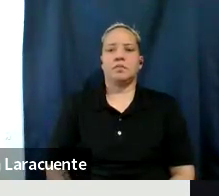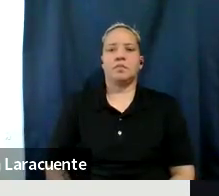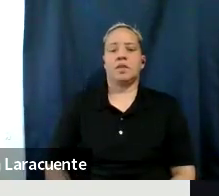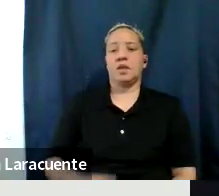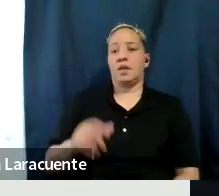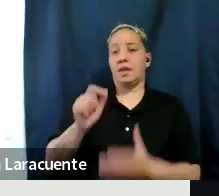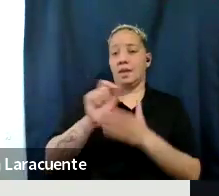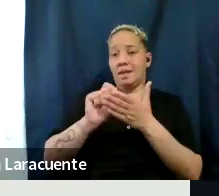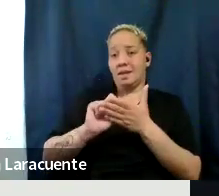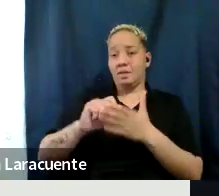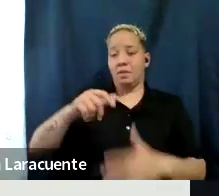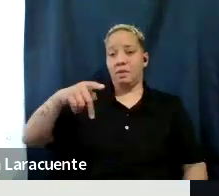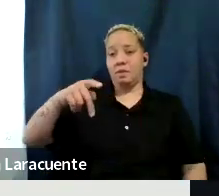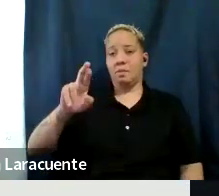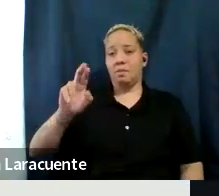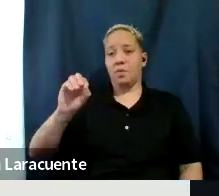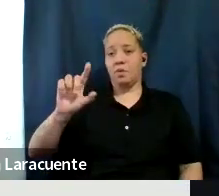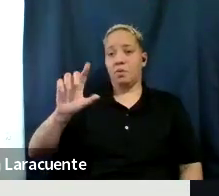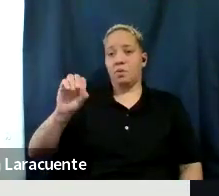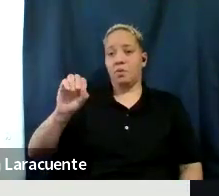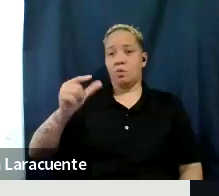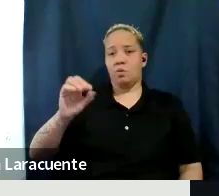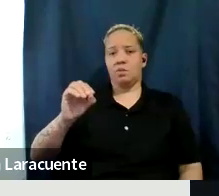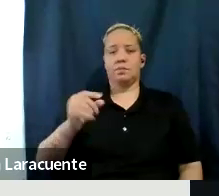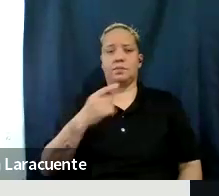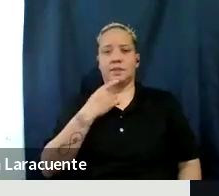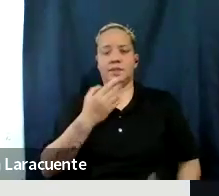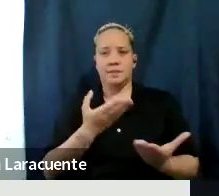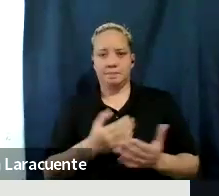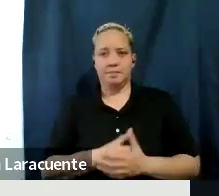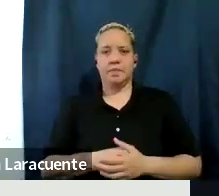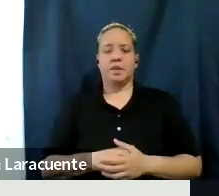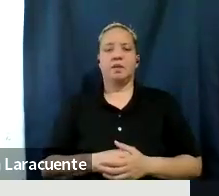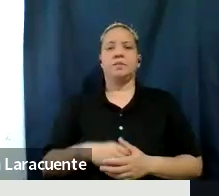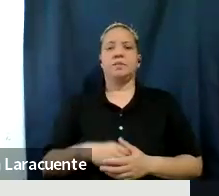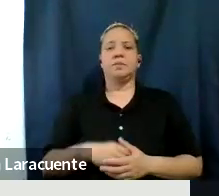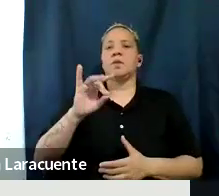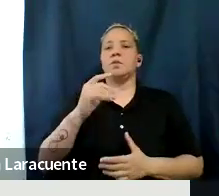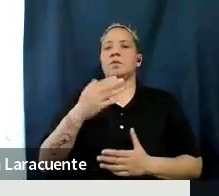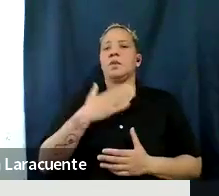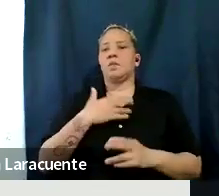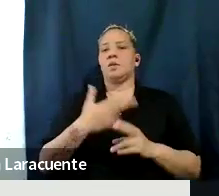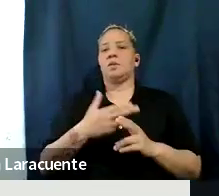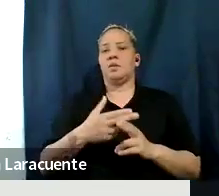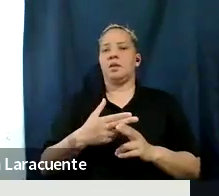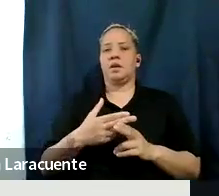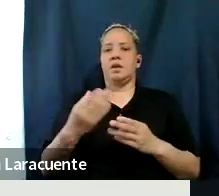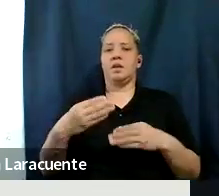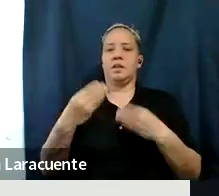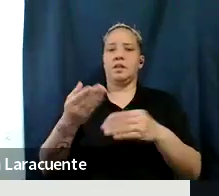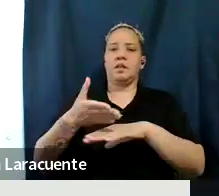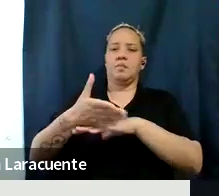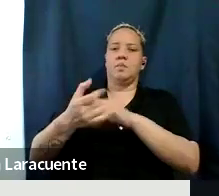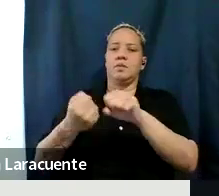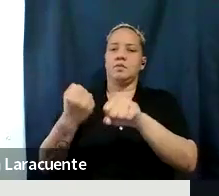En el prólogo que escribe al libro, dice estas palabras, ¿no? Te encontré mi nombre, el que yo debía darte después de los